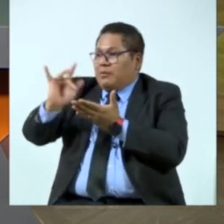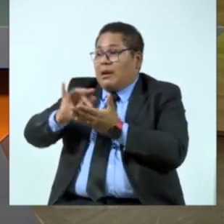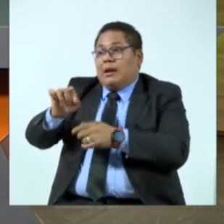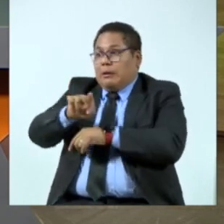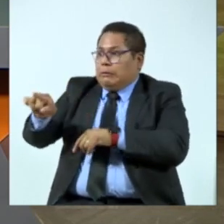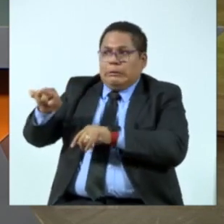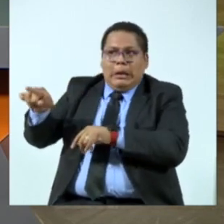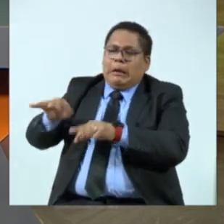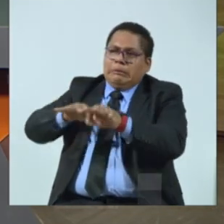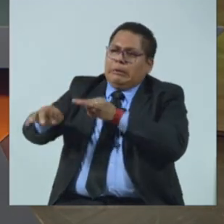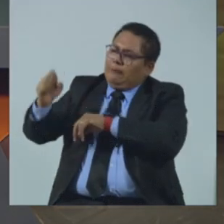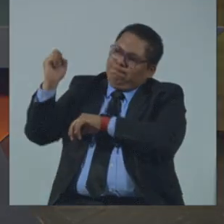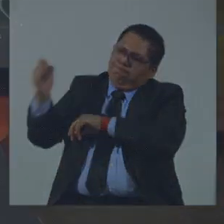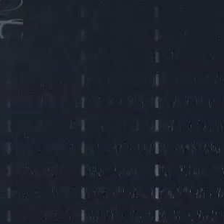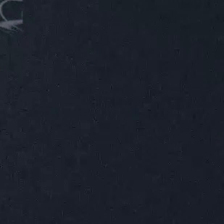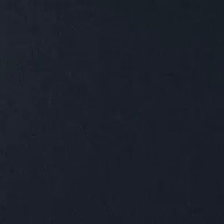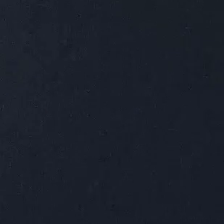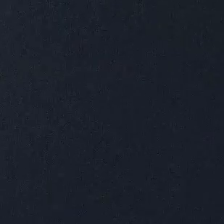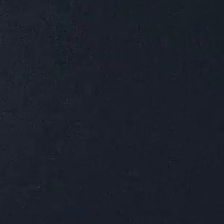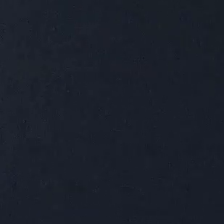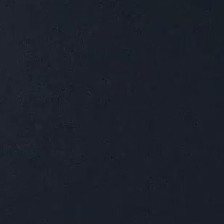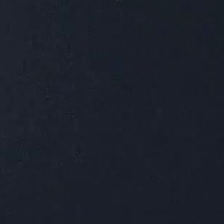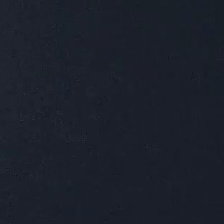tengan éxito en su trabajo Claro que